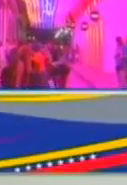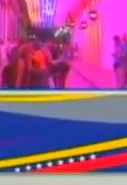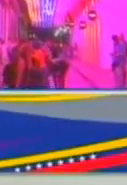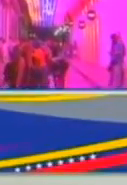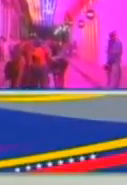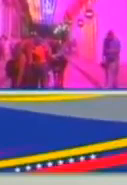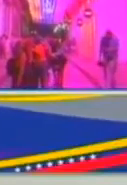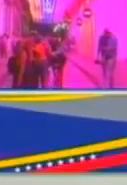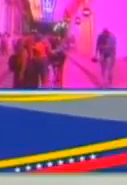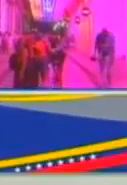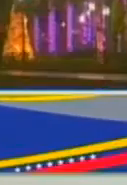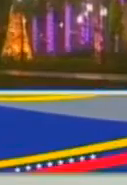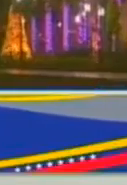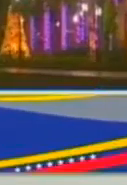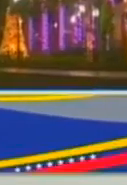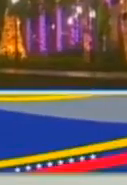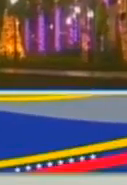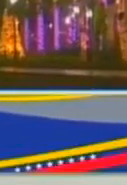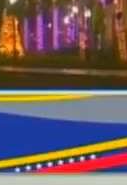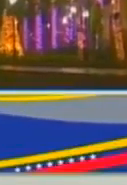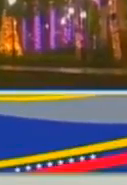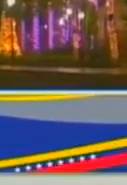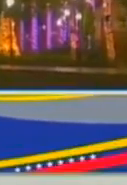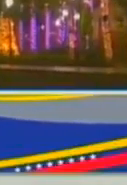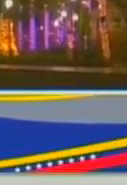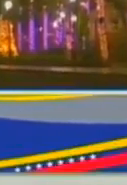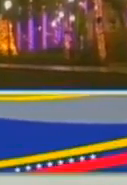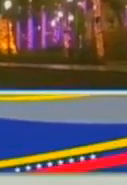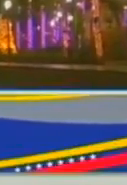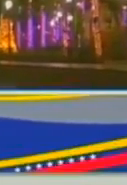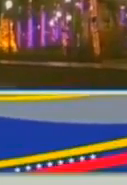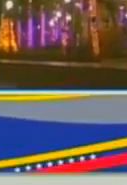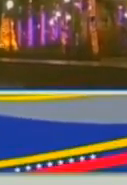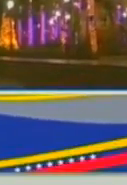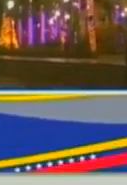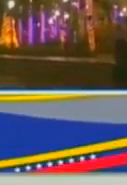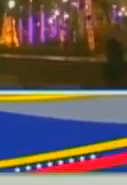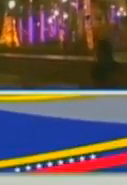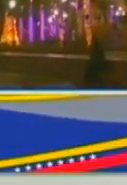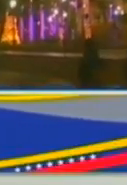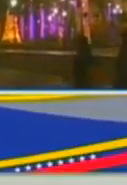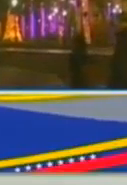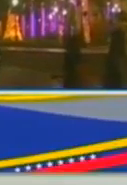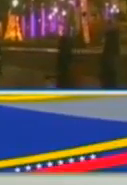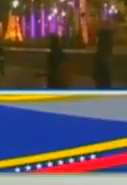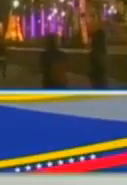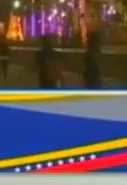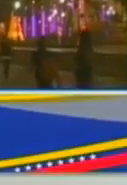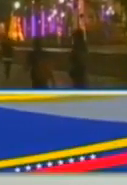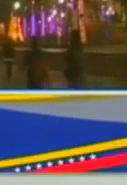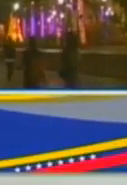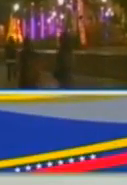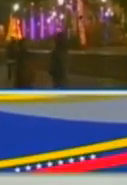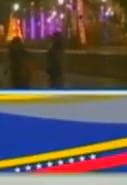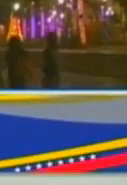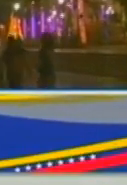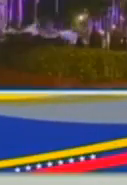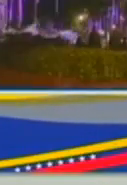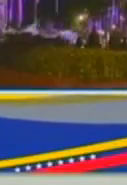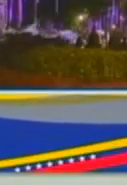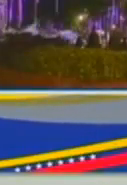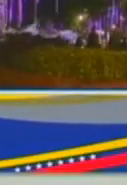hacer más encendidos aquí en la ciudad de Maracaibo, infinidad de cosas, presidente. Muchas gracias por su apoyo, lo queremos mucho. Y hermano presidente, y